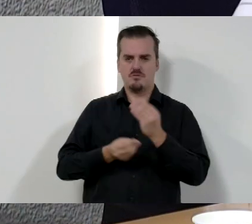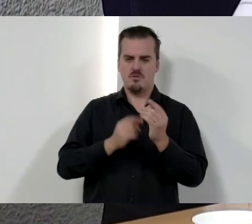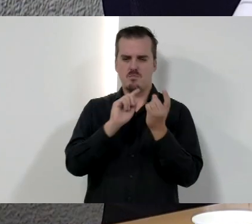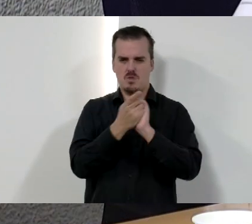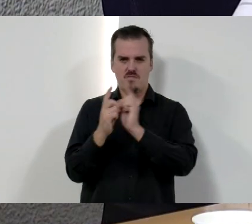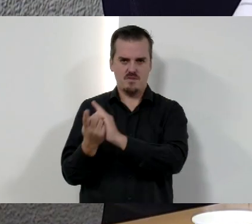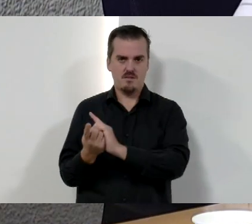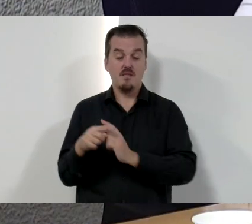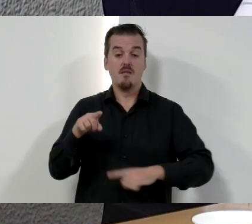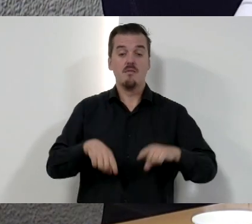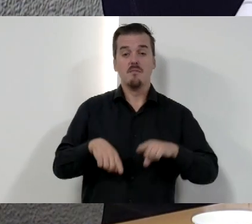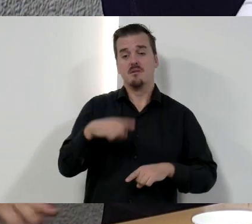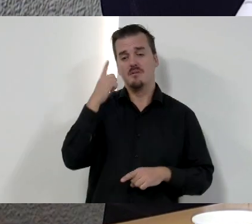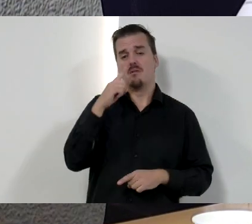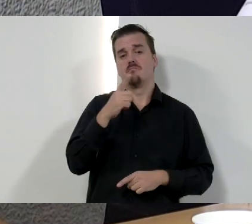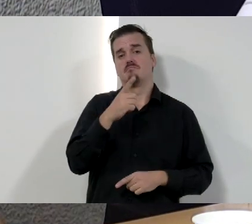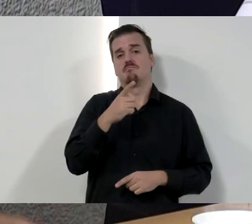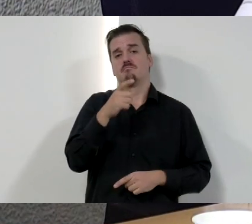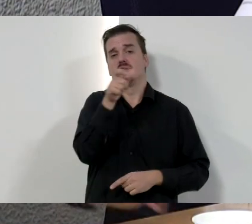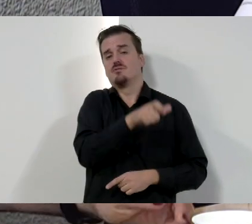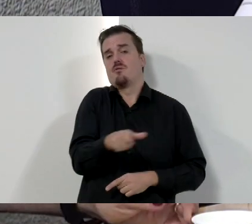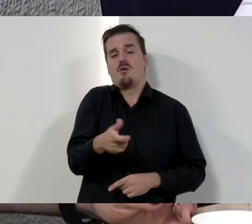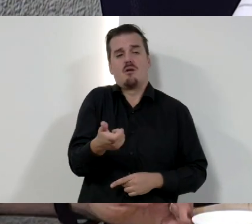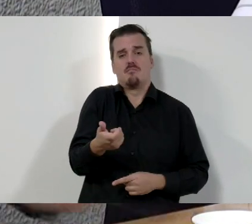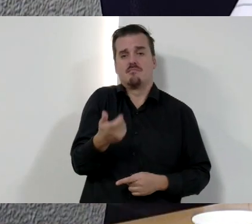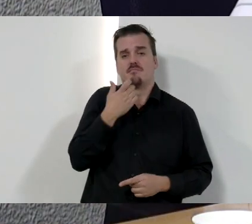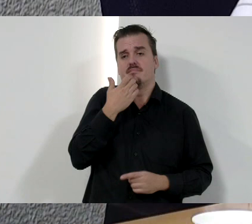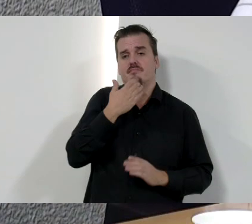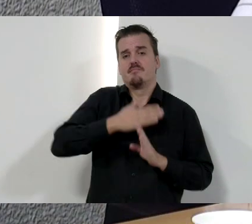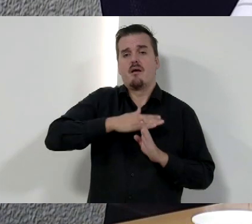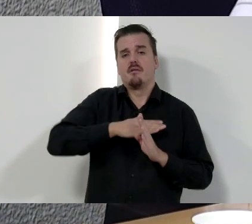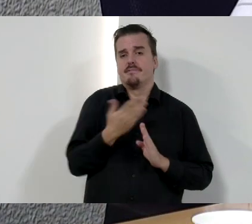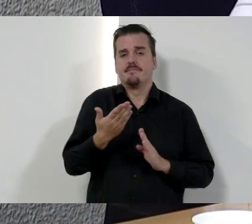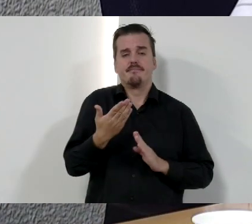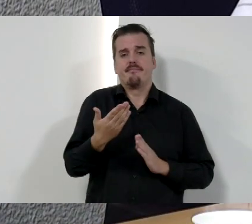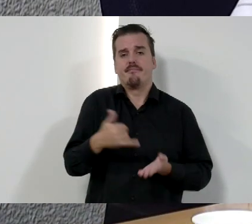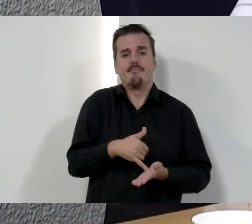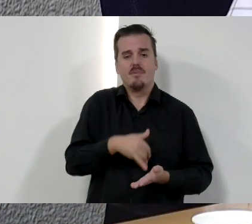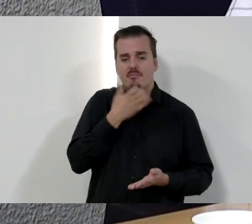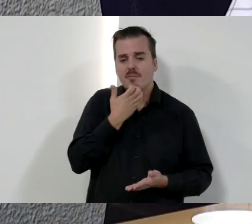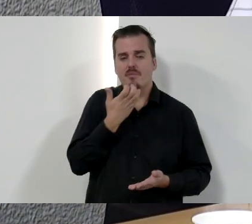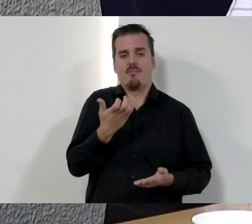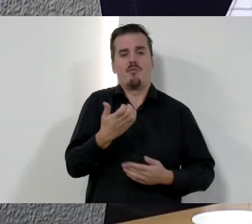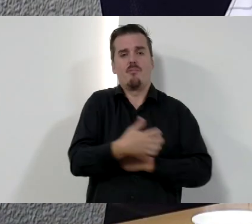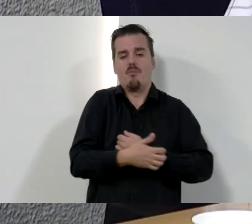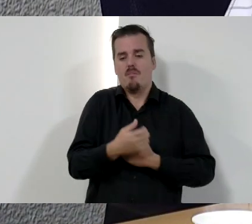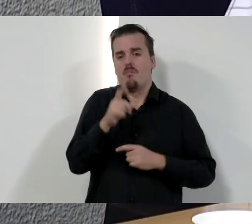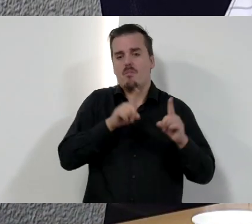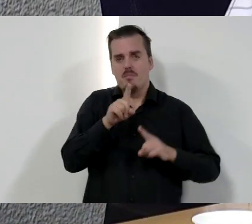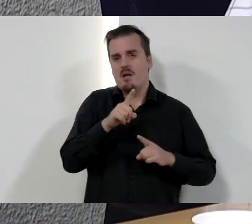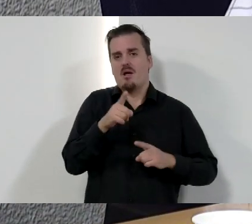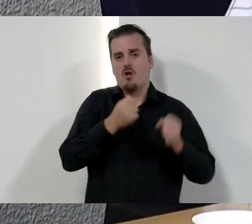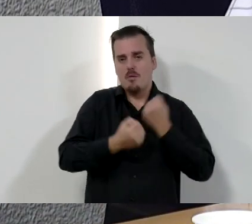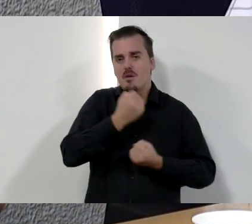todo a las clases más humildes para en el tema de piscinas, en tema de deportes en general. Y